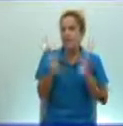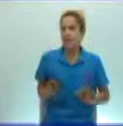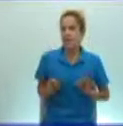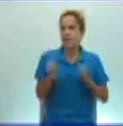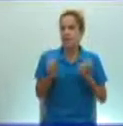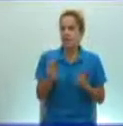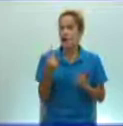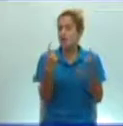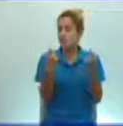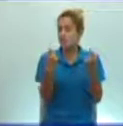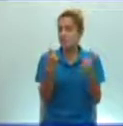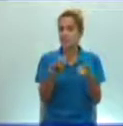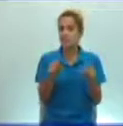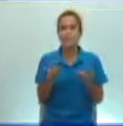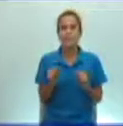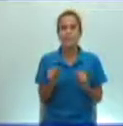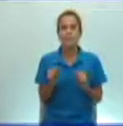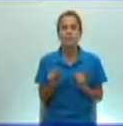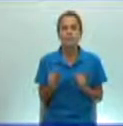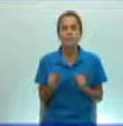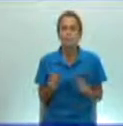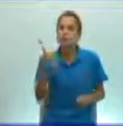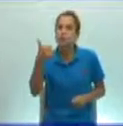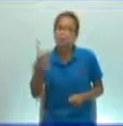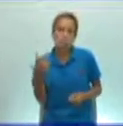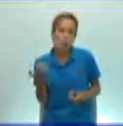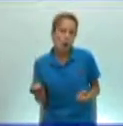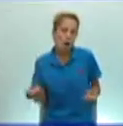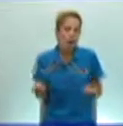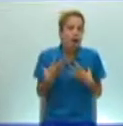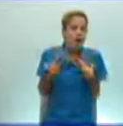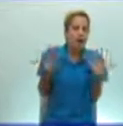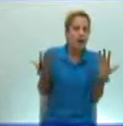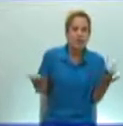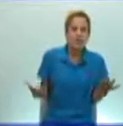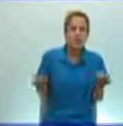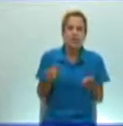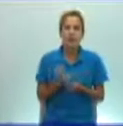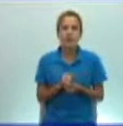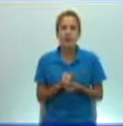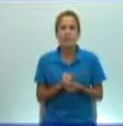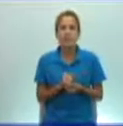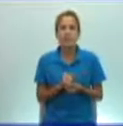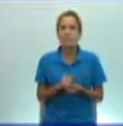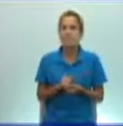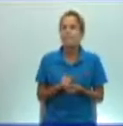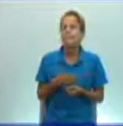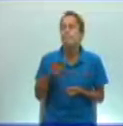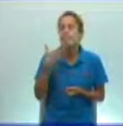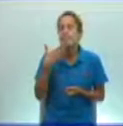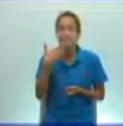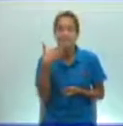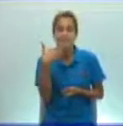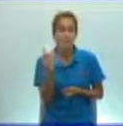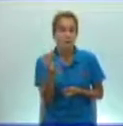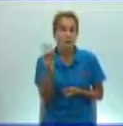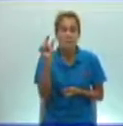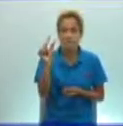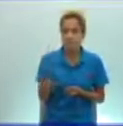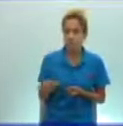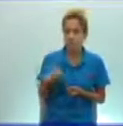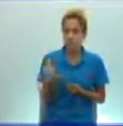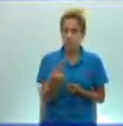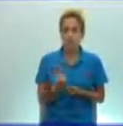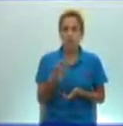necesitamos, ya sea para motivarnos y animarnos en aras que seamos la mejor versión de nosotros